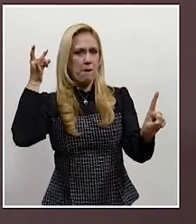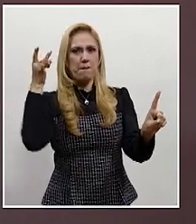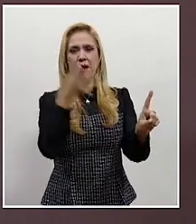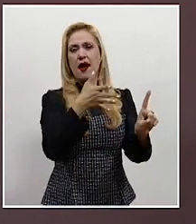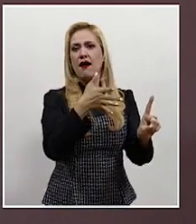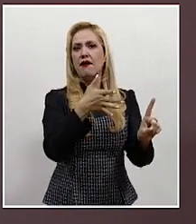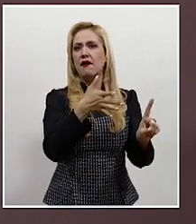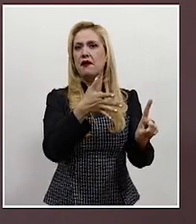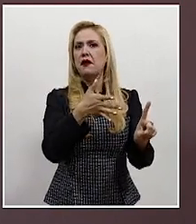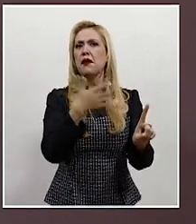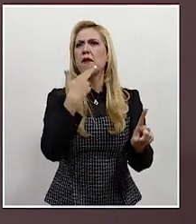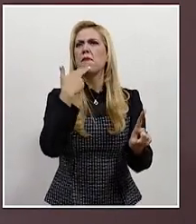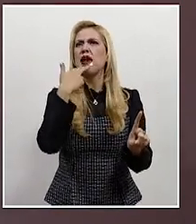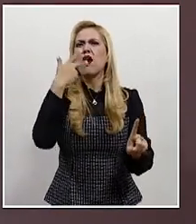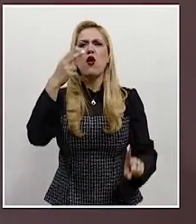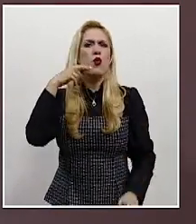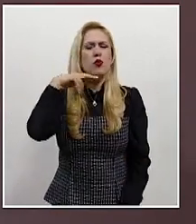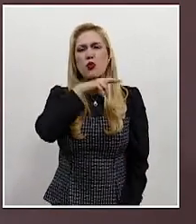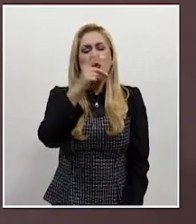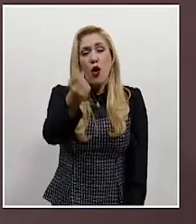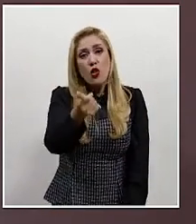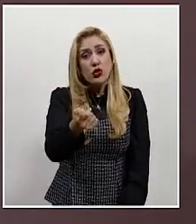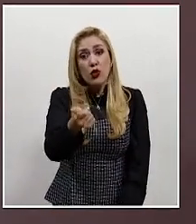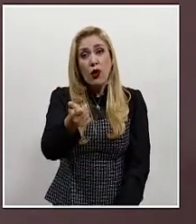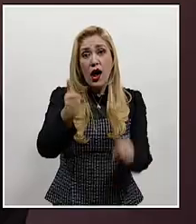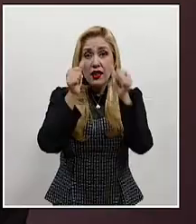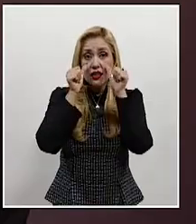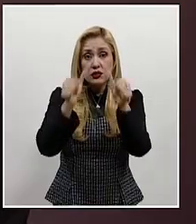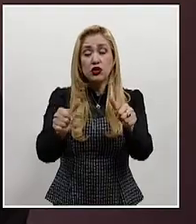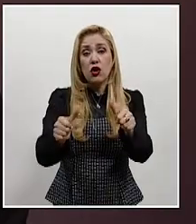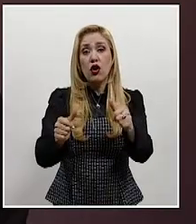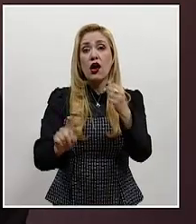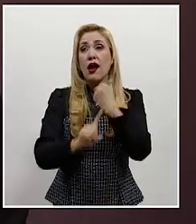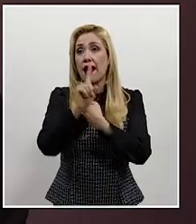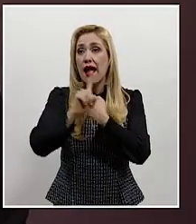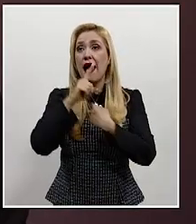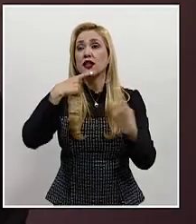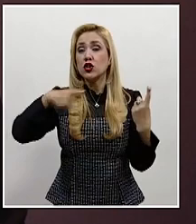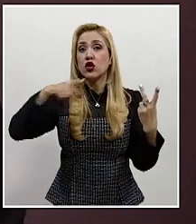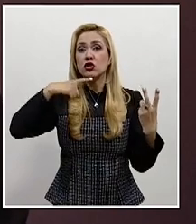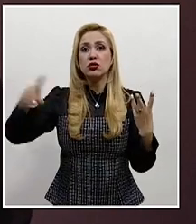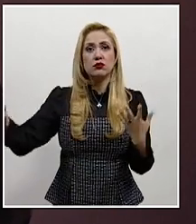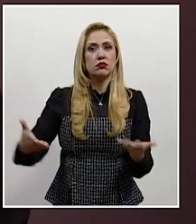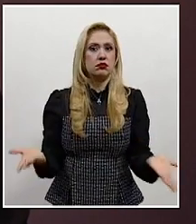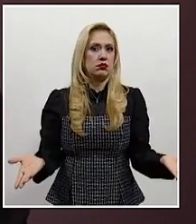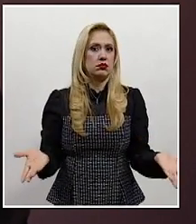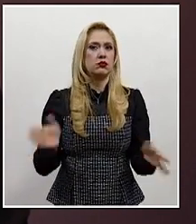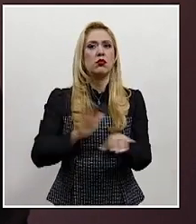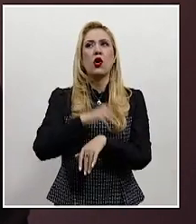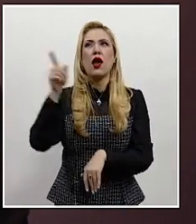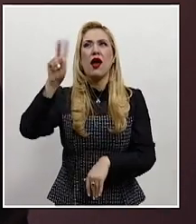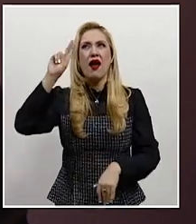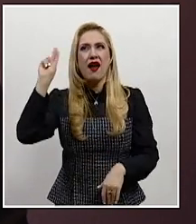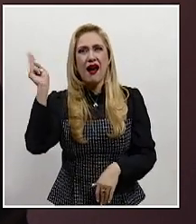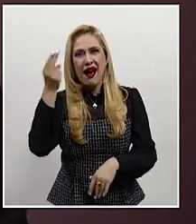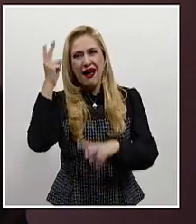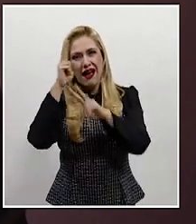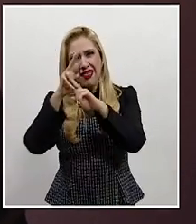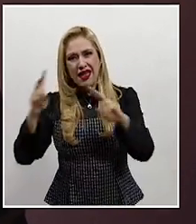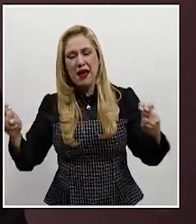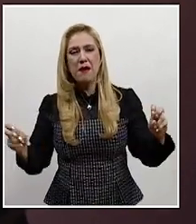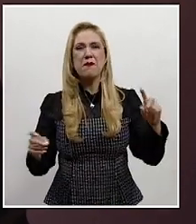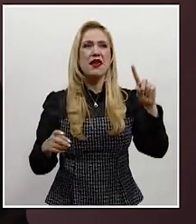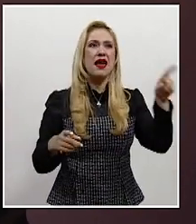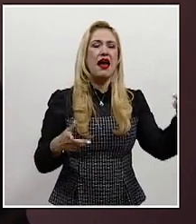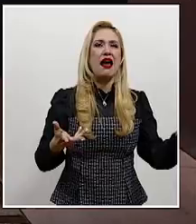y la prontitud con la que se están atendiendo los casos. Porque había una expectativa académica y técnica de que tal